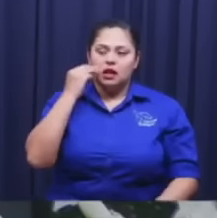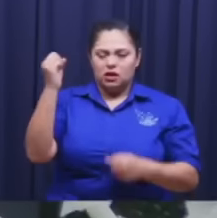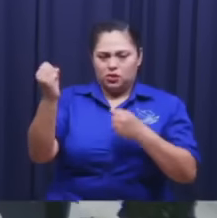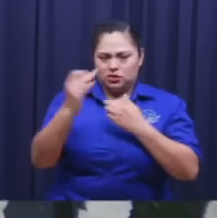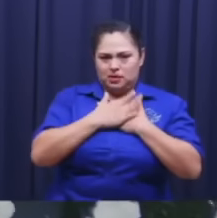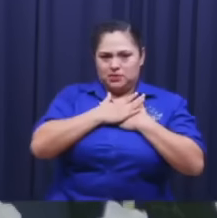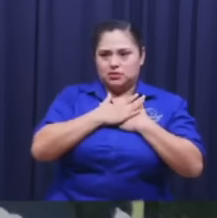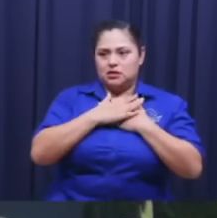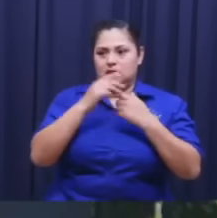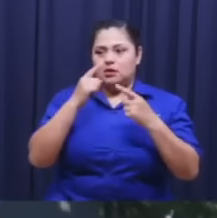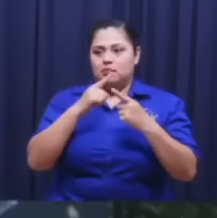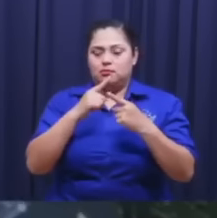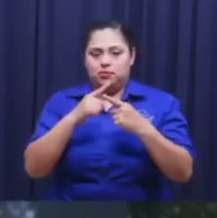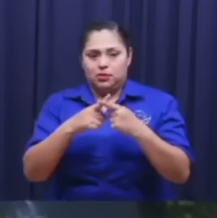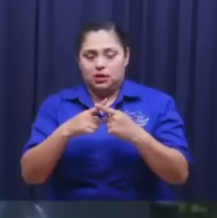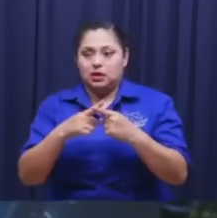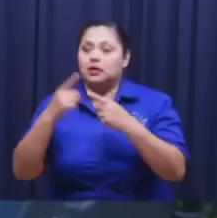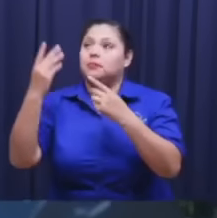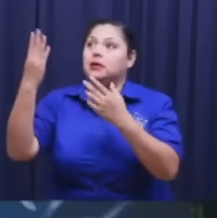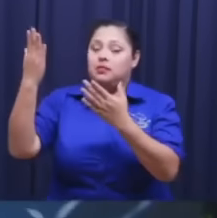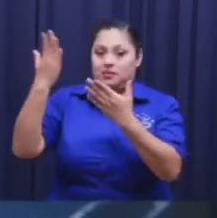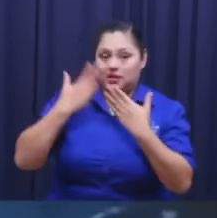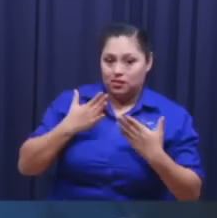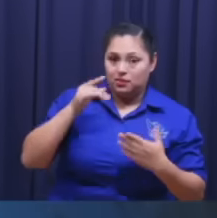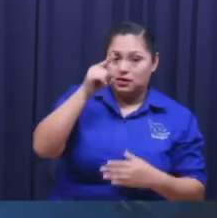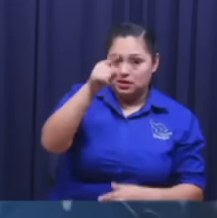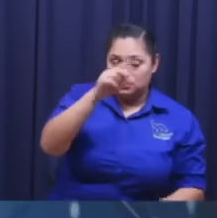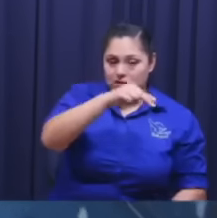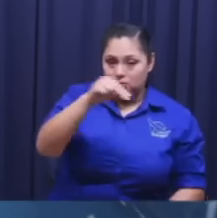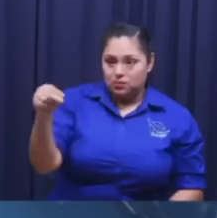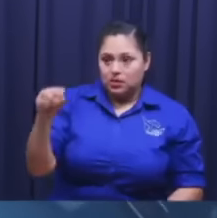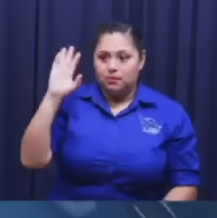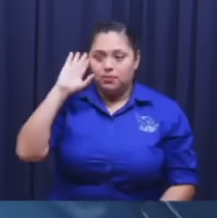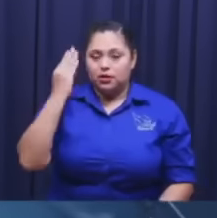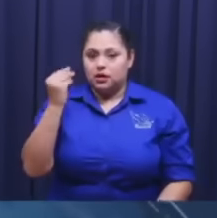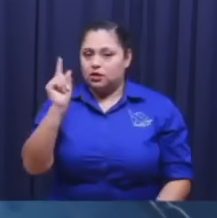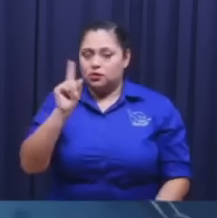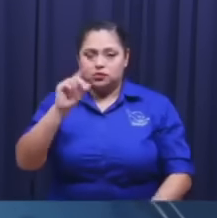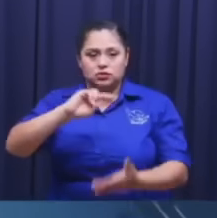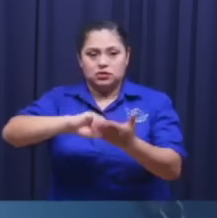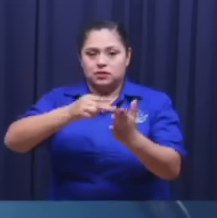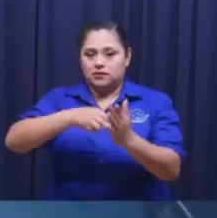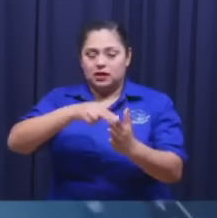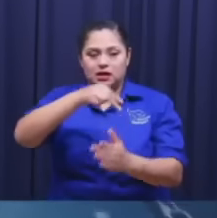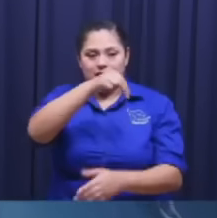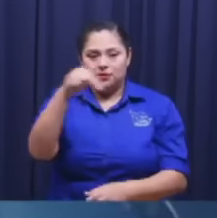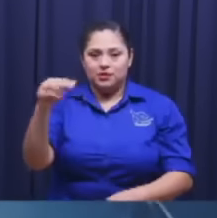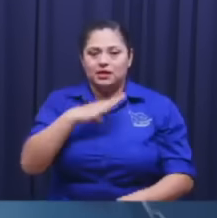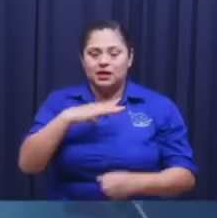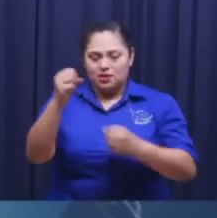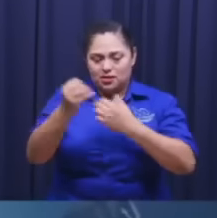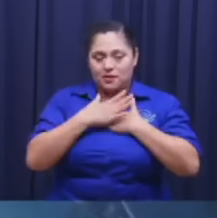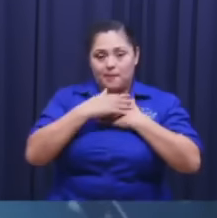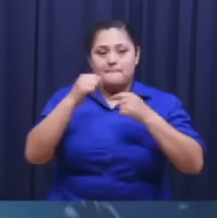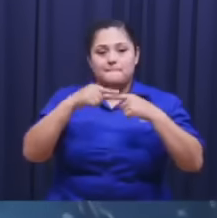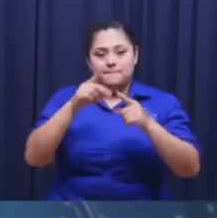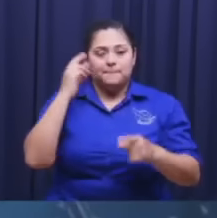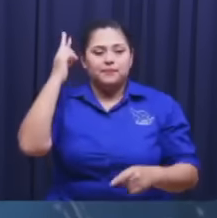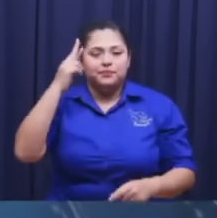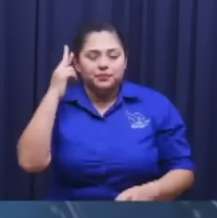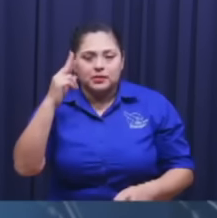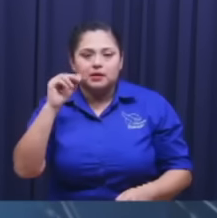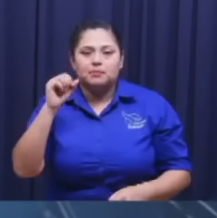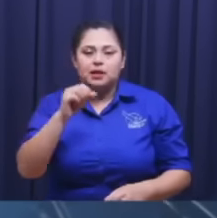contaminación por la cual me los habían puesto. Porque no quiere decir que el nombre en sí tenga una contaminación, pero las razones para